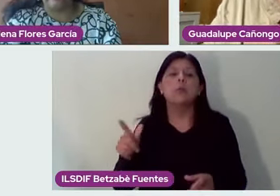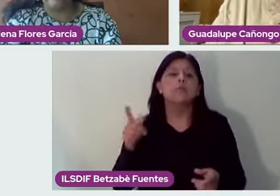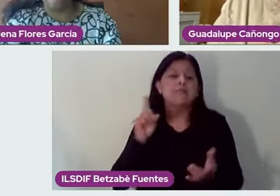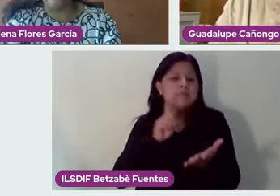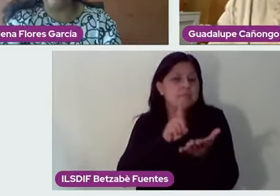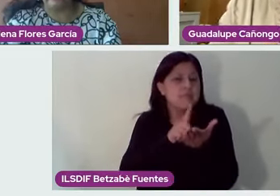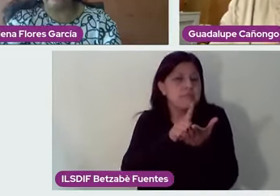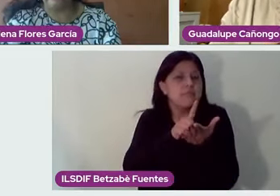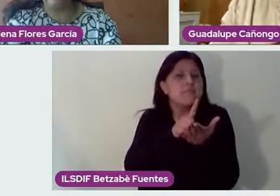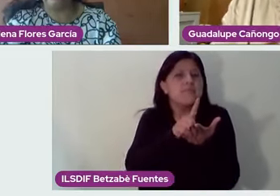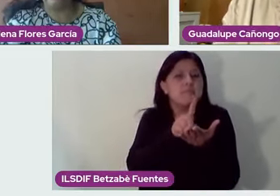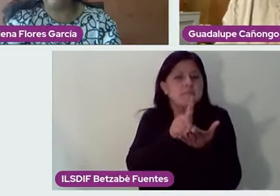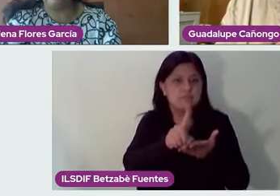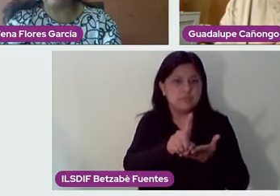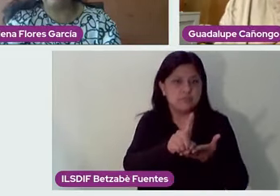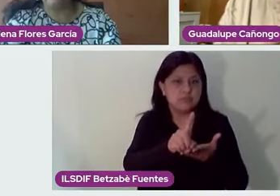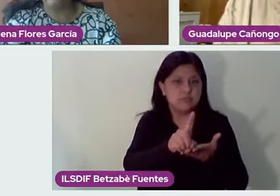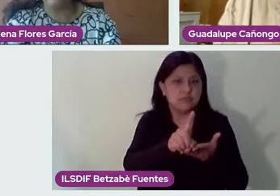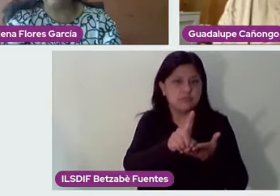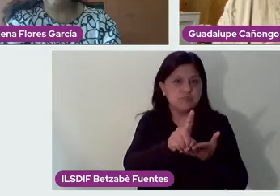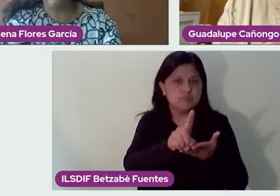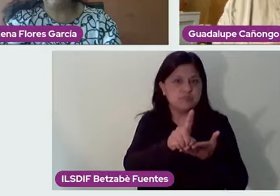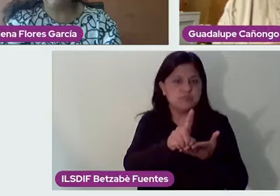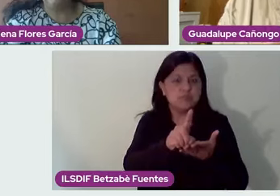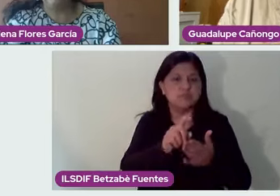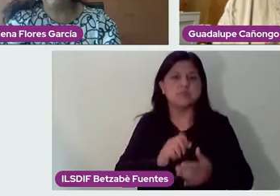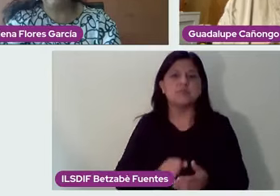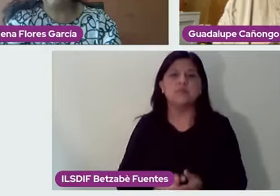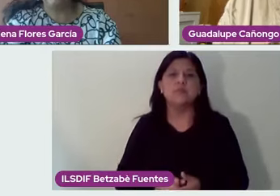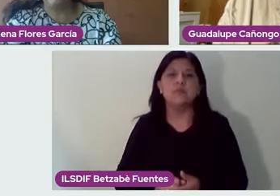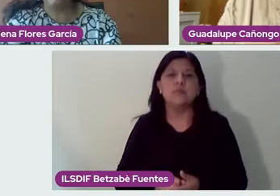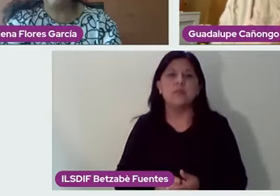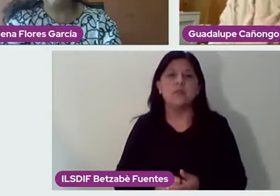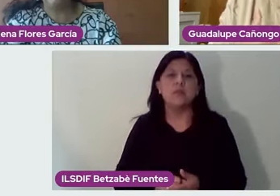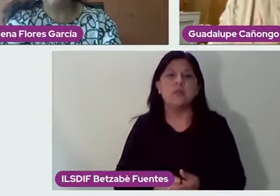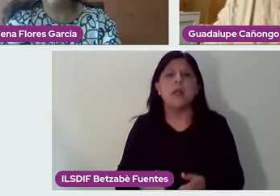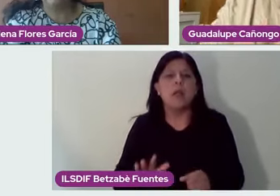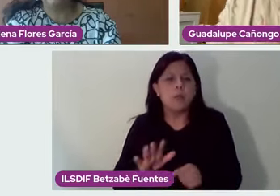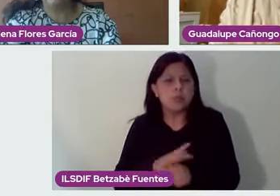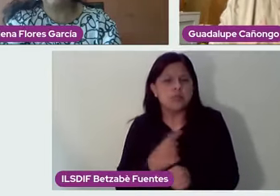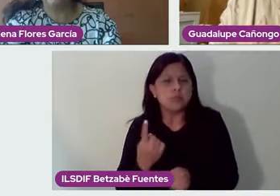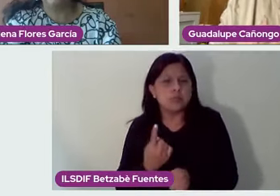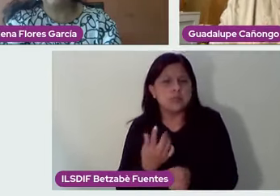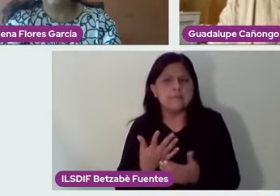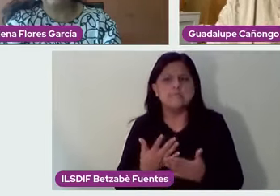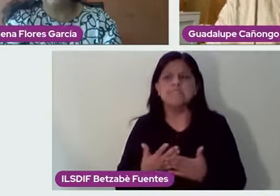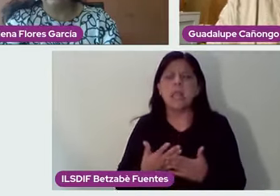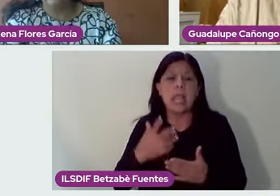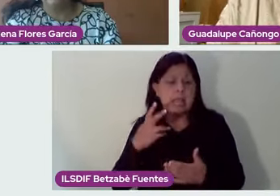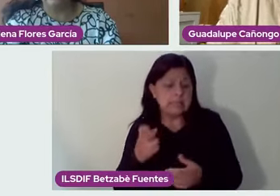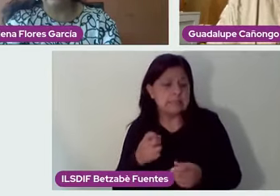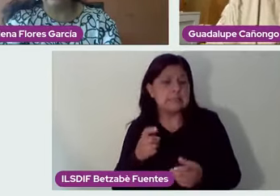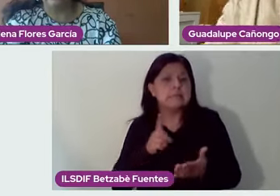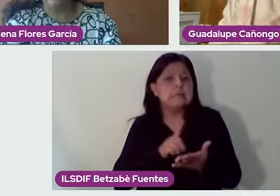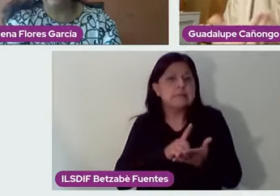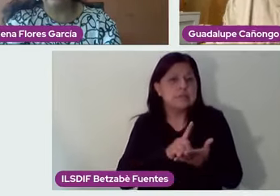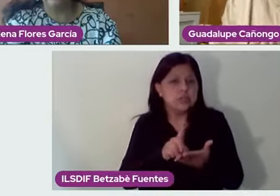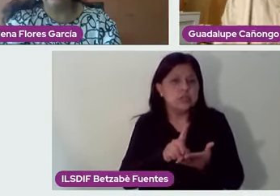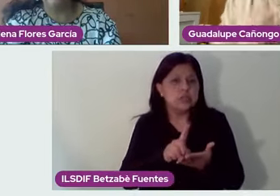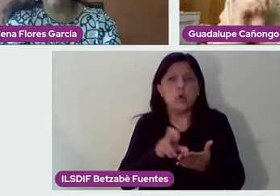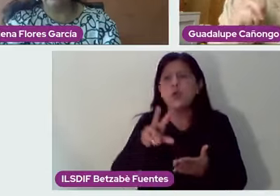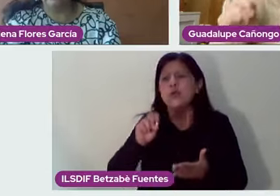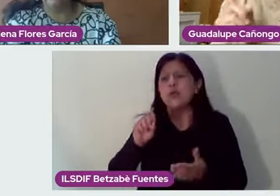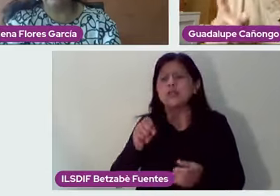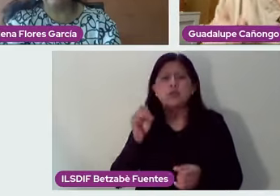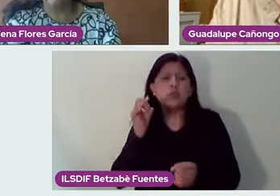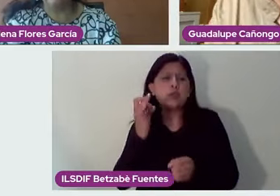Es algo que tenemos que hacer, poner en práctica, hacer efectivo, y que no es un privilegio